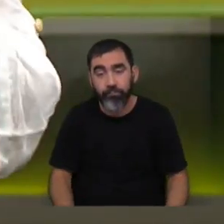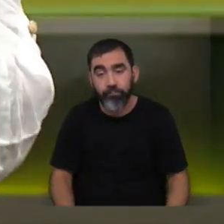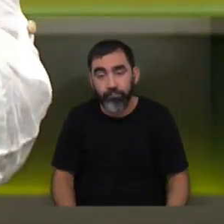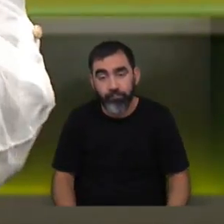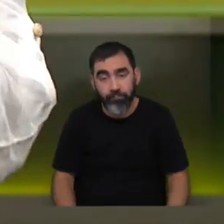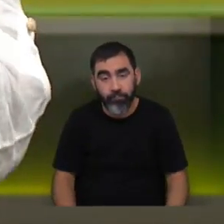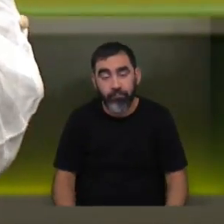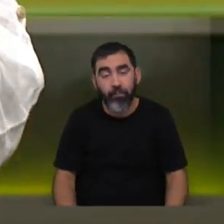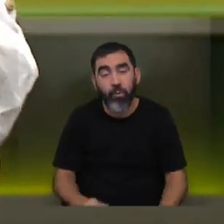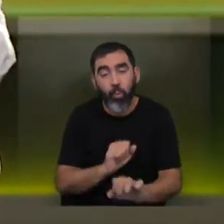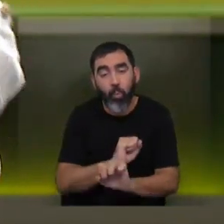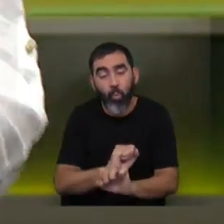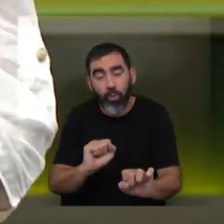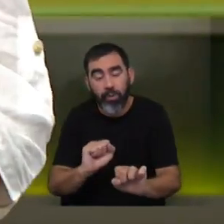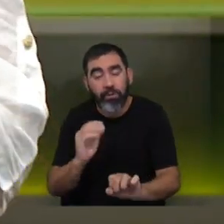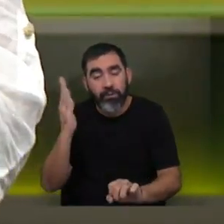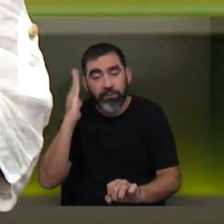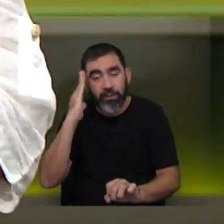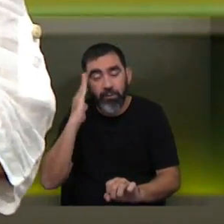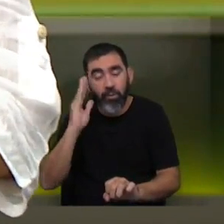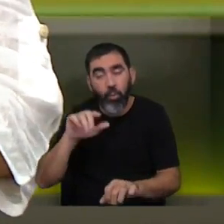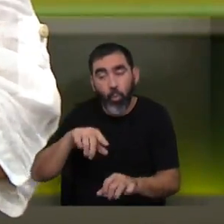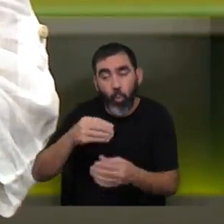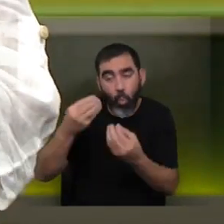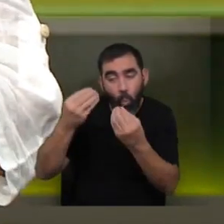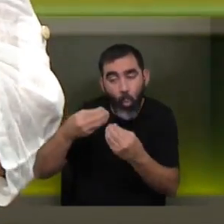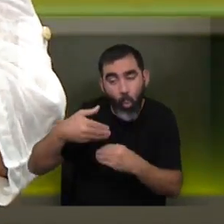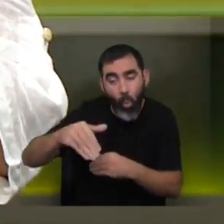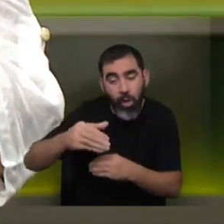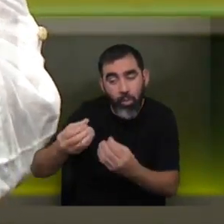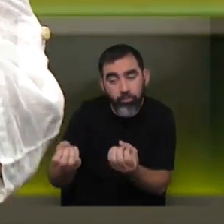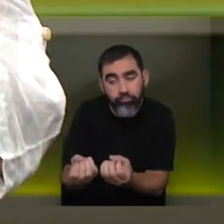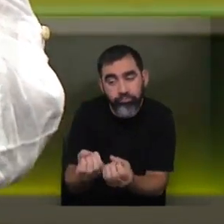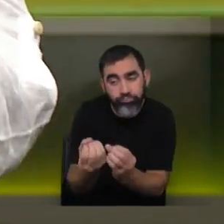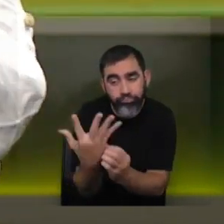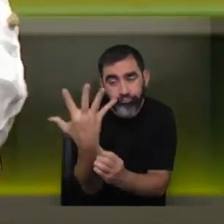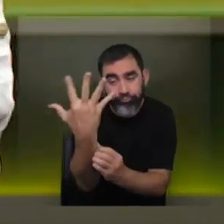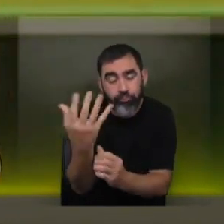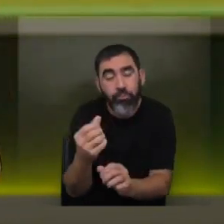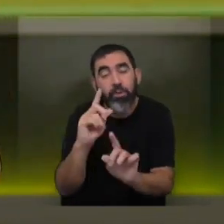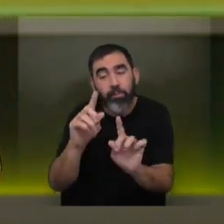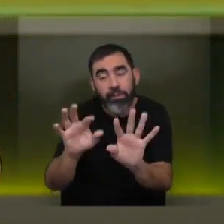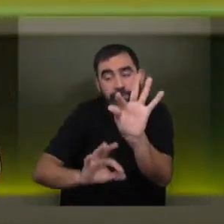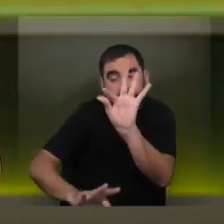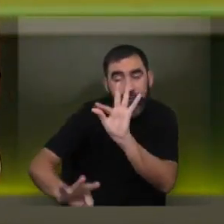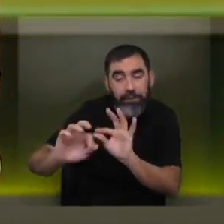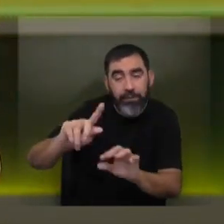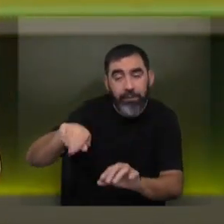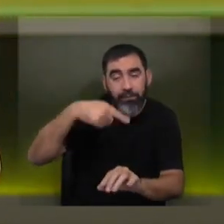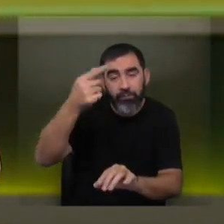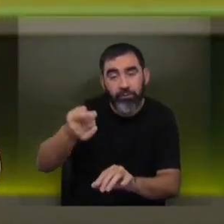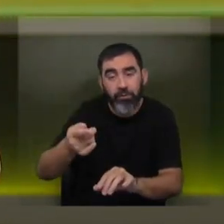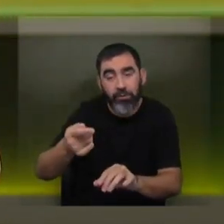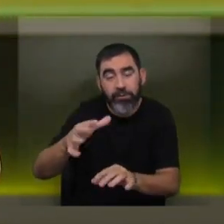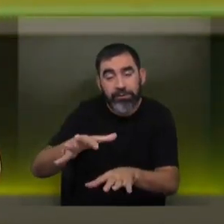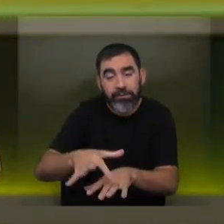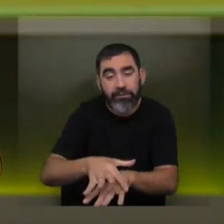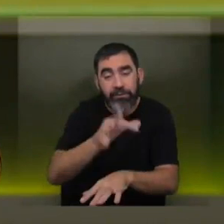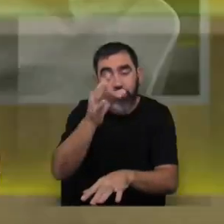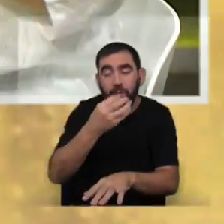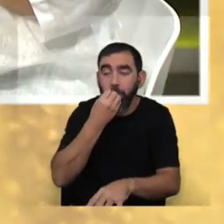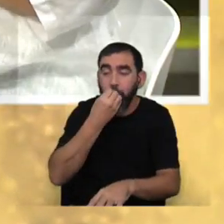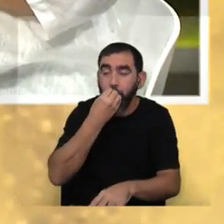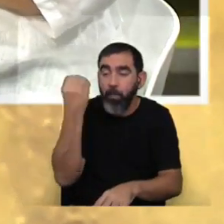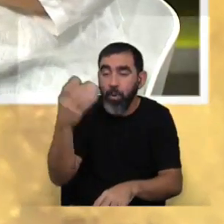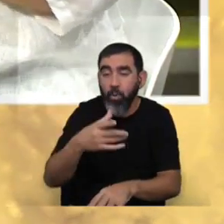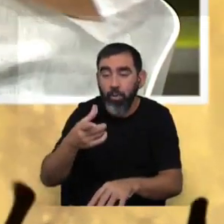permite regular mejor en qué momento se va a aprender eso, nos permite seleccionar después las células que son transgénicas para